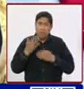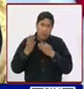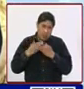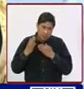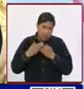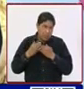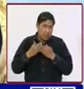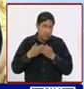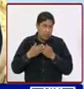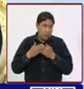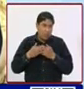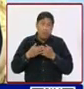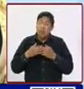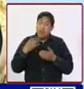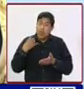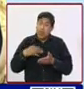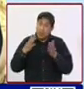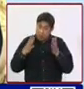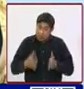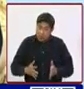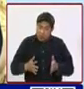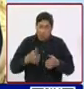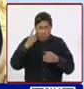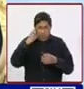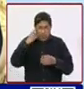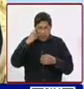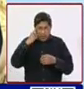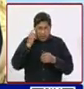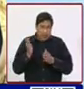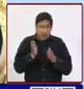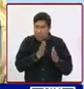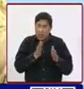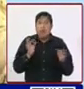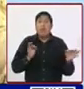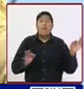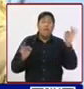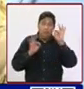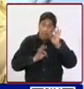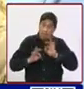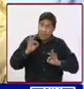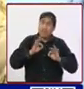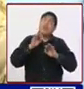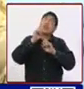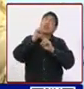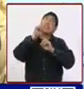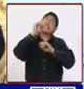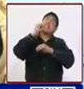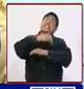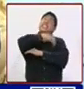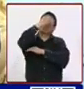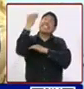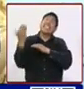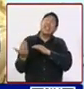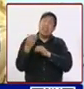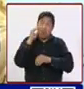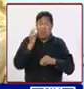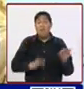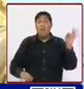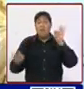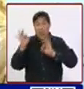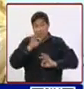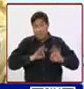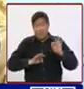recomendó, ¿no?, a los alumnos que se inclinaban más al lado de la física. Y la astrofísica también, claro, sí. Y